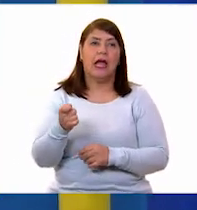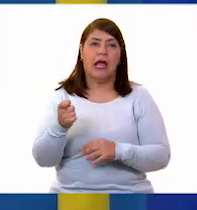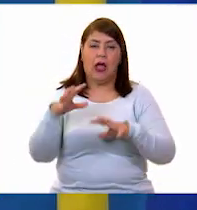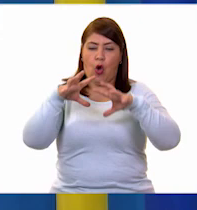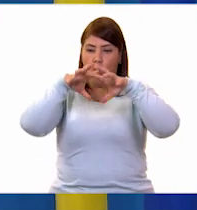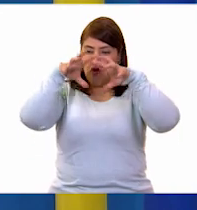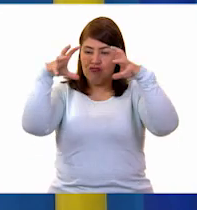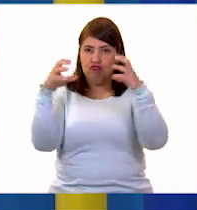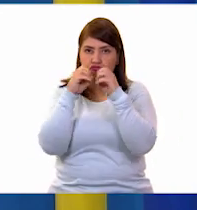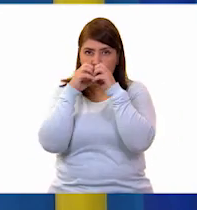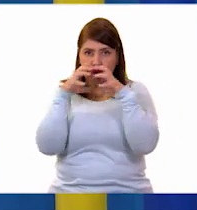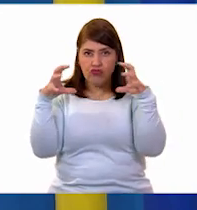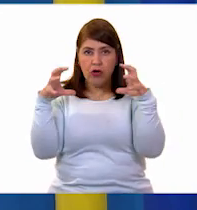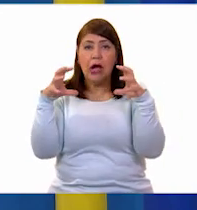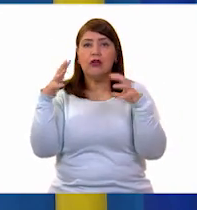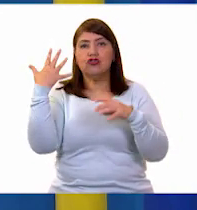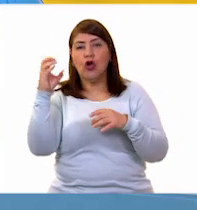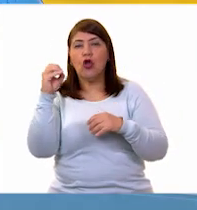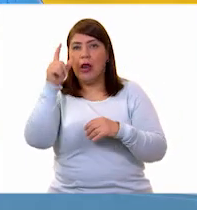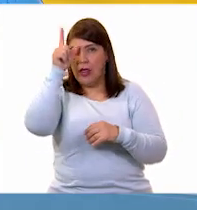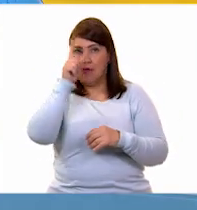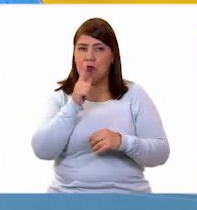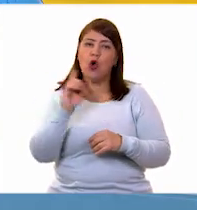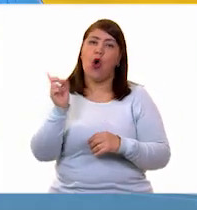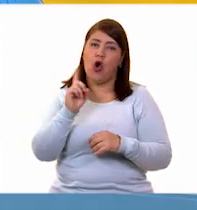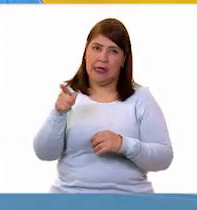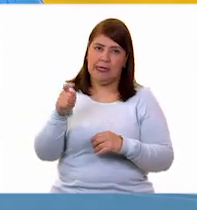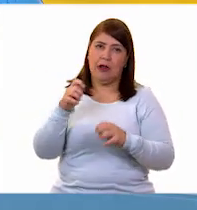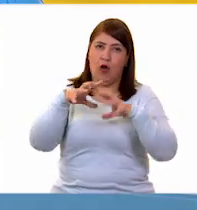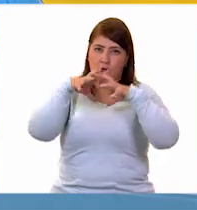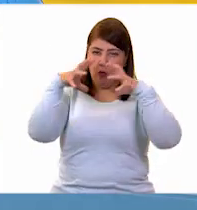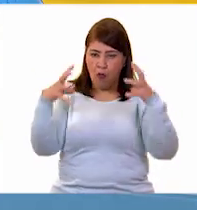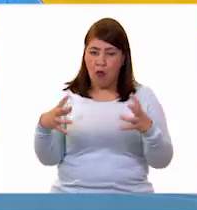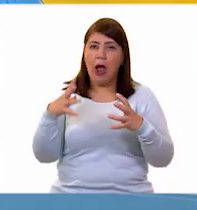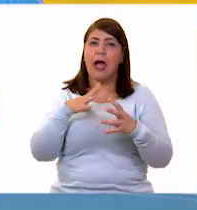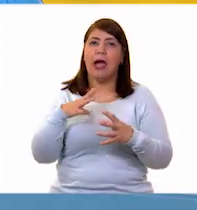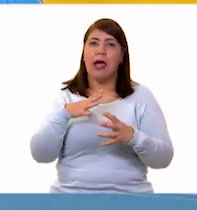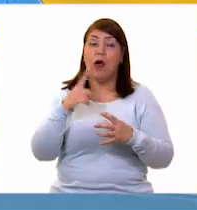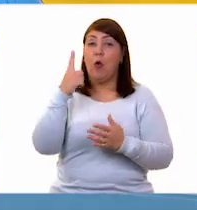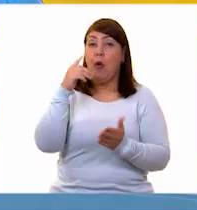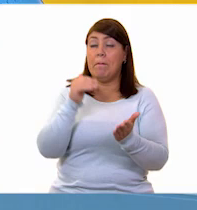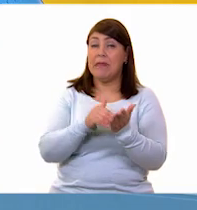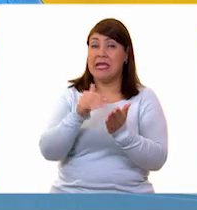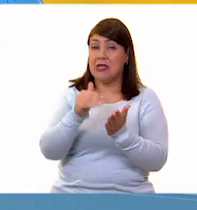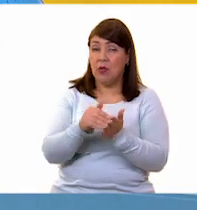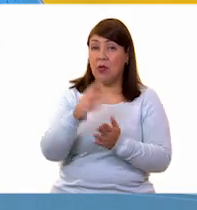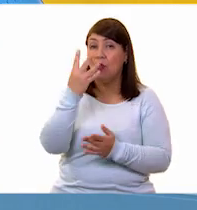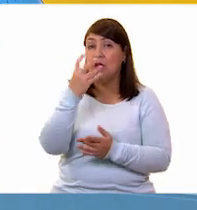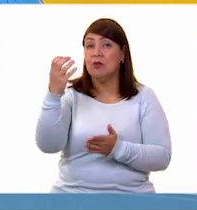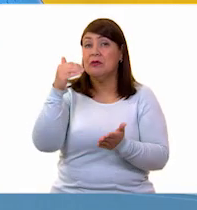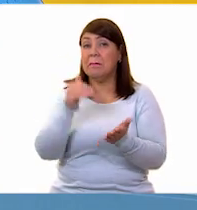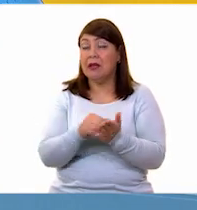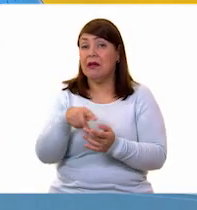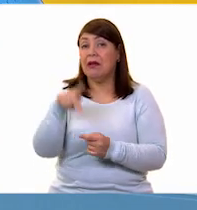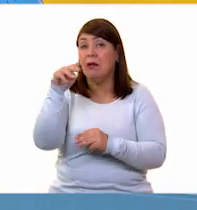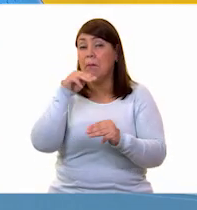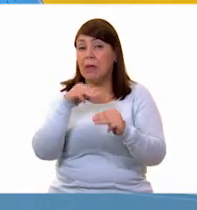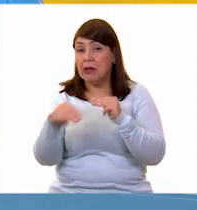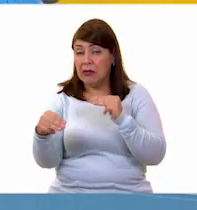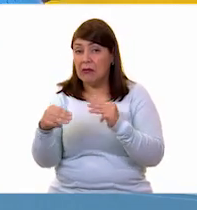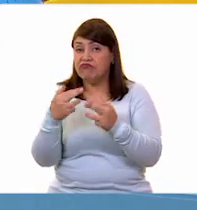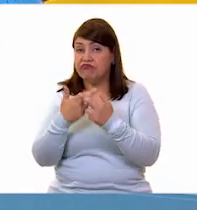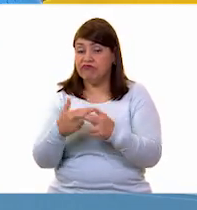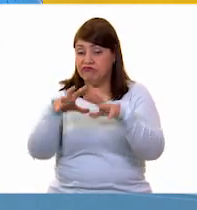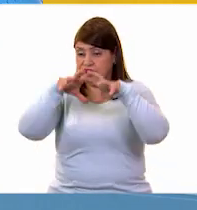Sol o la Luna? El Sol, ya que su diámetro mide 1.400.000 kilómetros